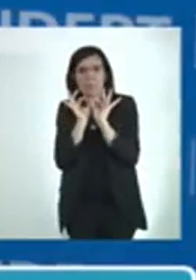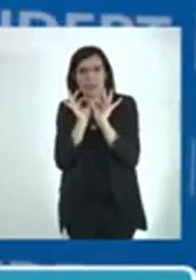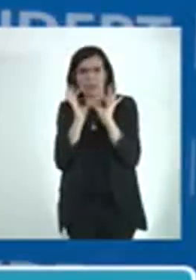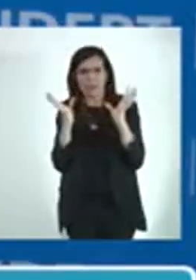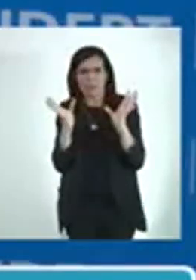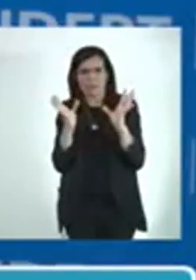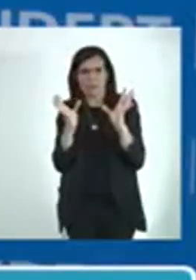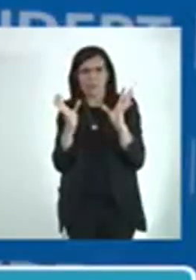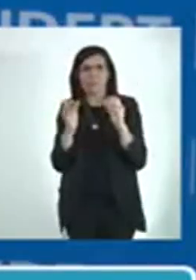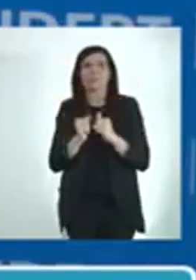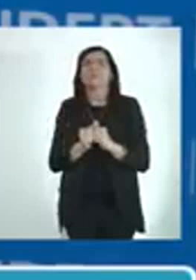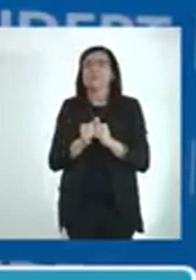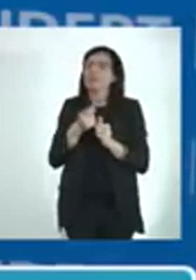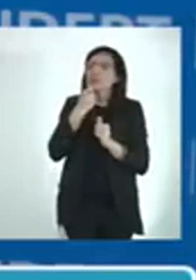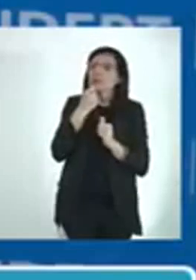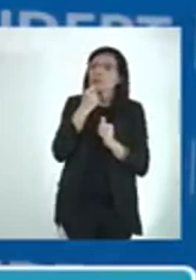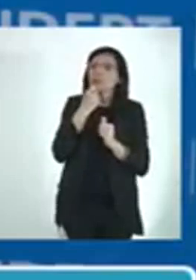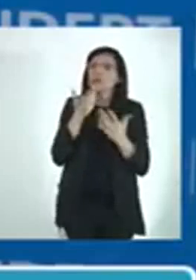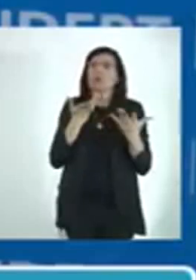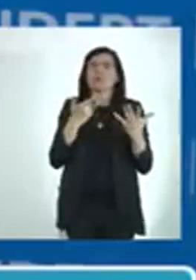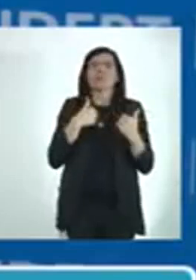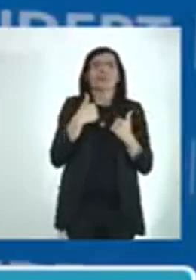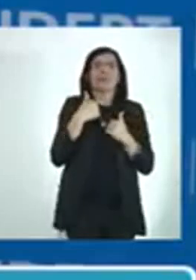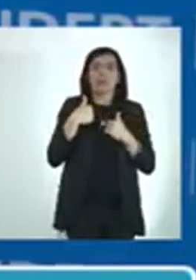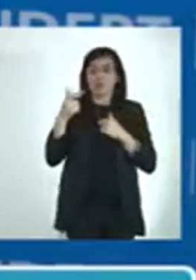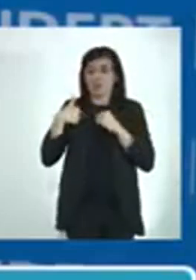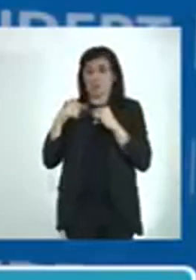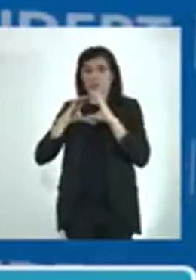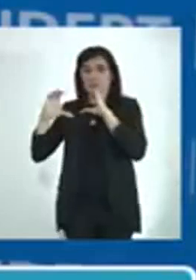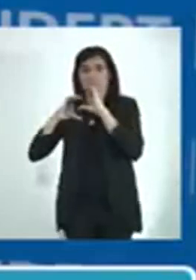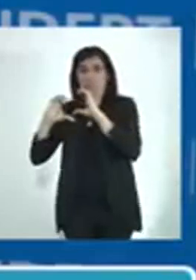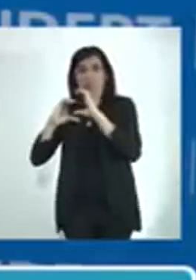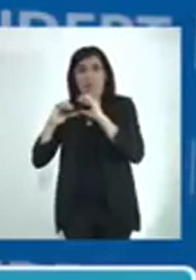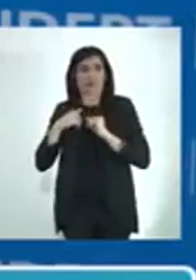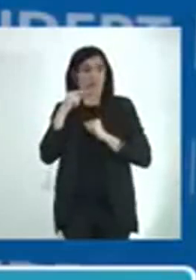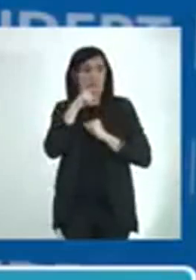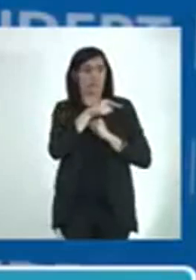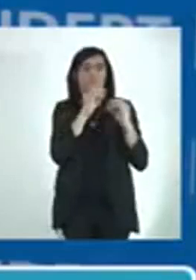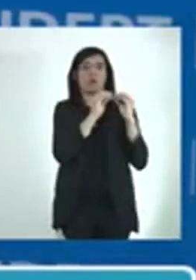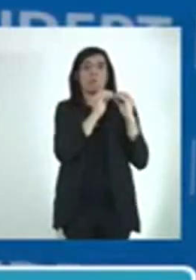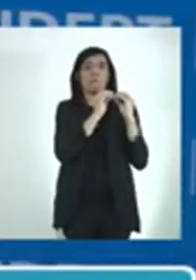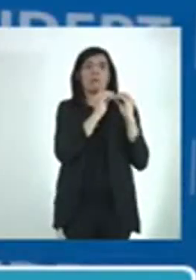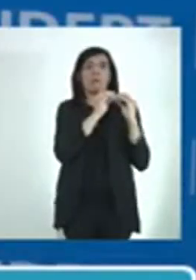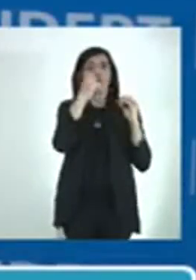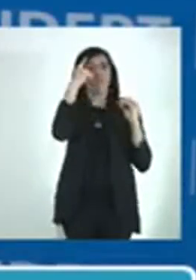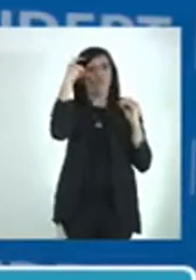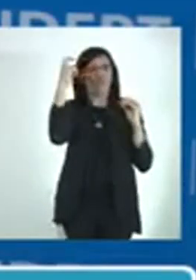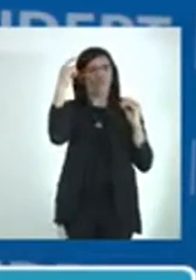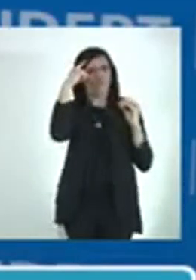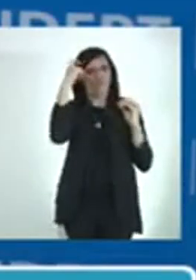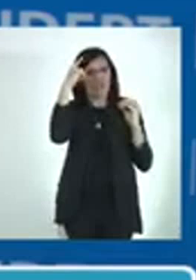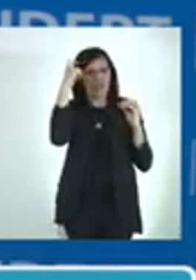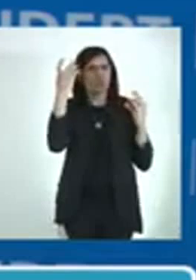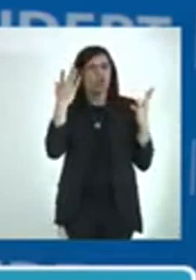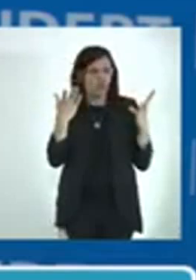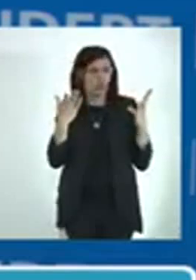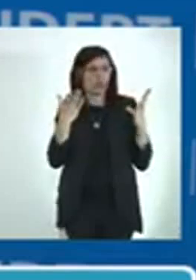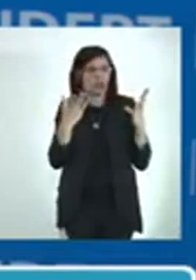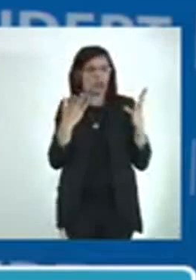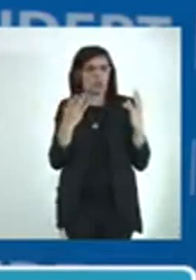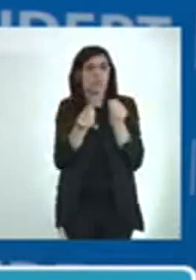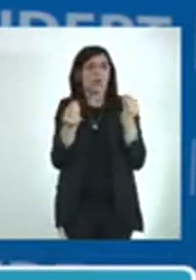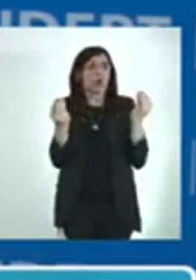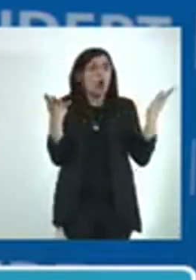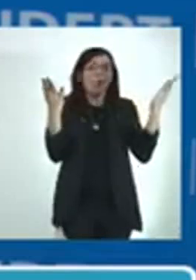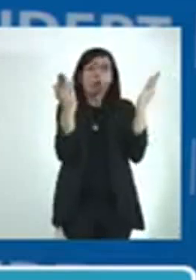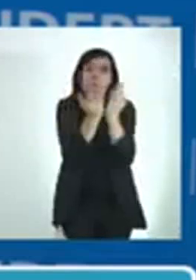nuestras disciplinas son distintas. Bruno es licenciado en filosofía, yo en comunicación. Claro. Sin embargo, podemos integrar los contenidos y pensarlos en cómo llevarlos